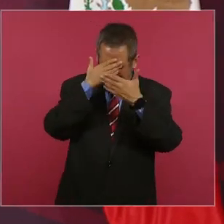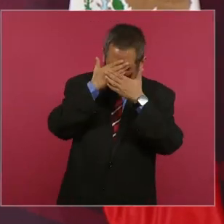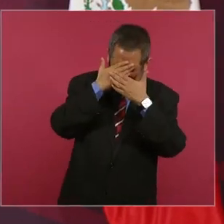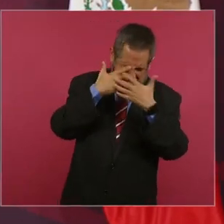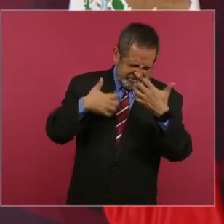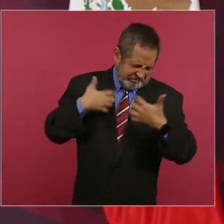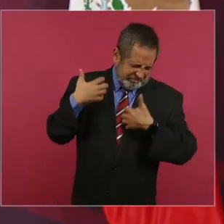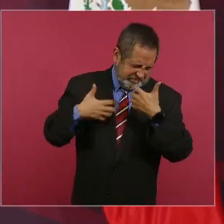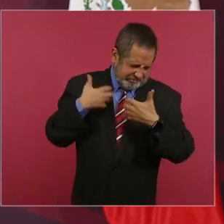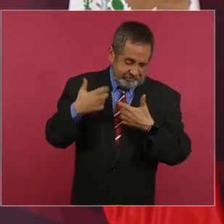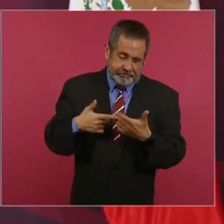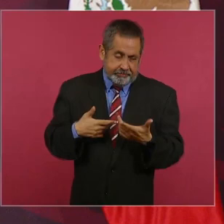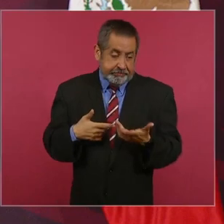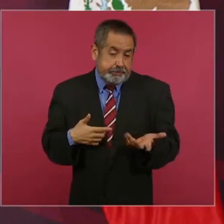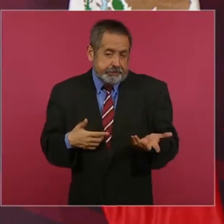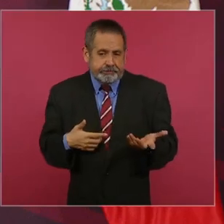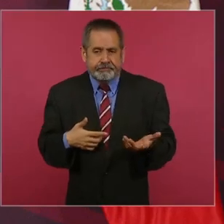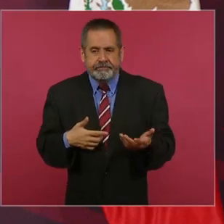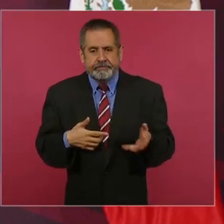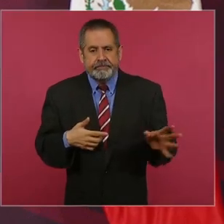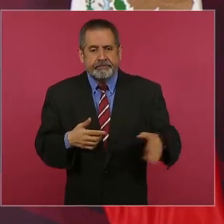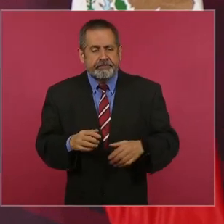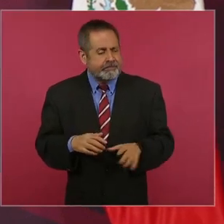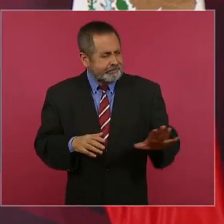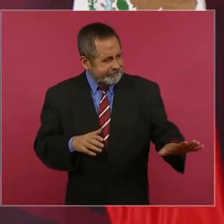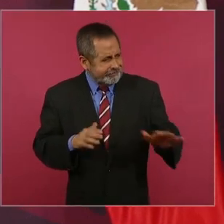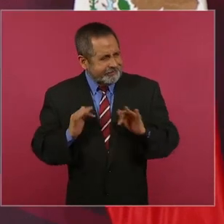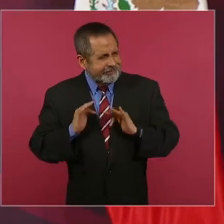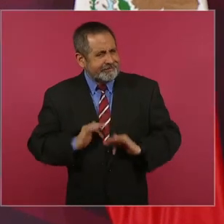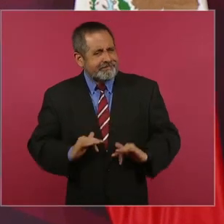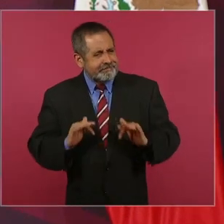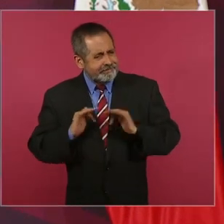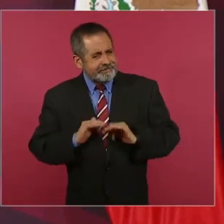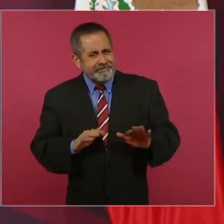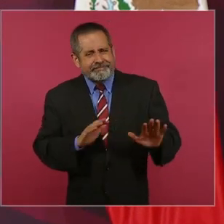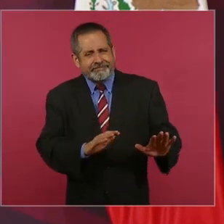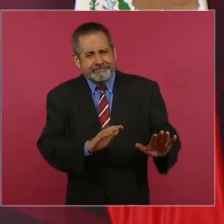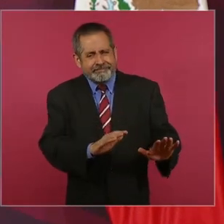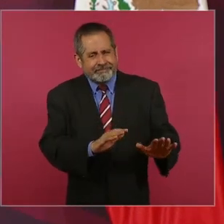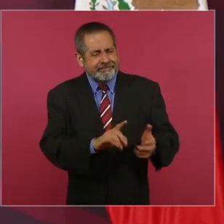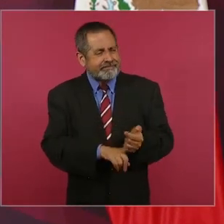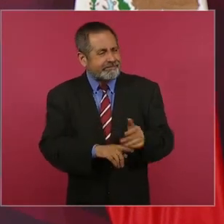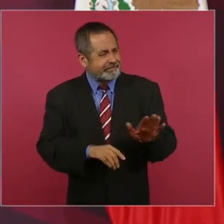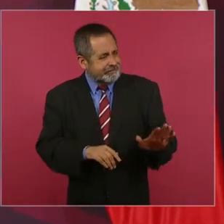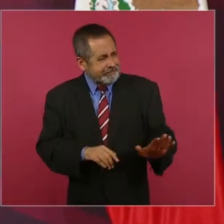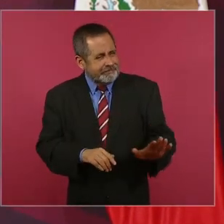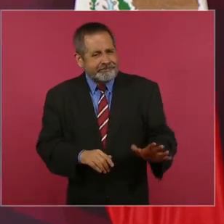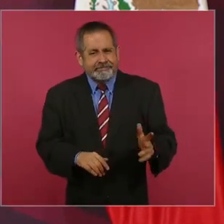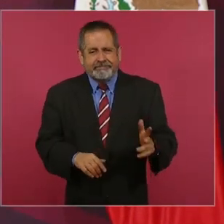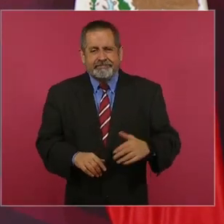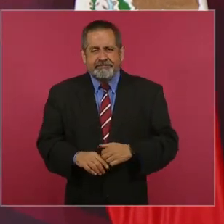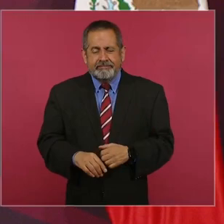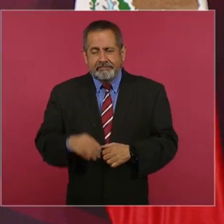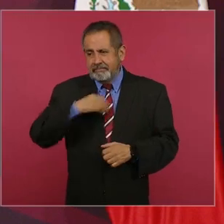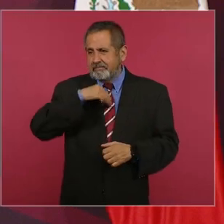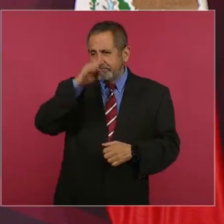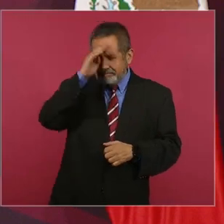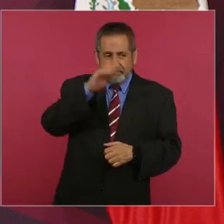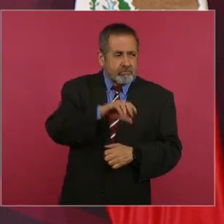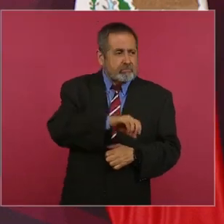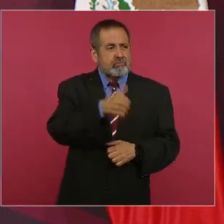deberían de serenarse tranquilizarse buscar otras